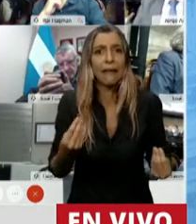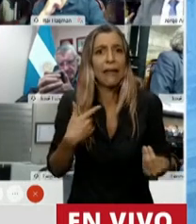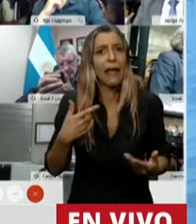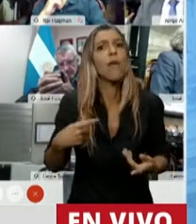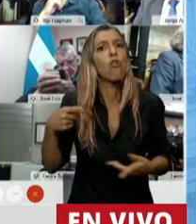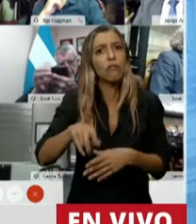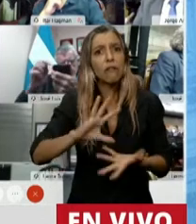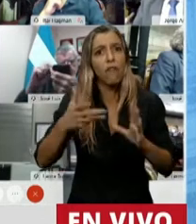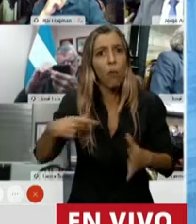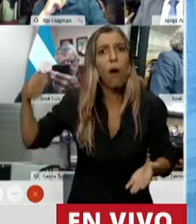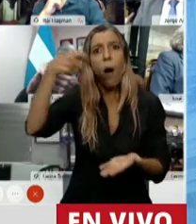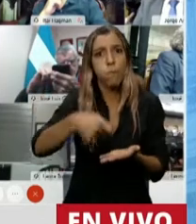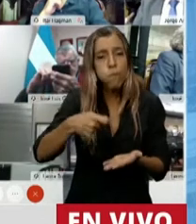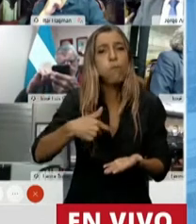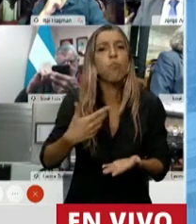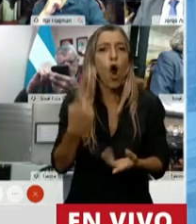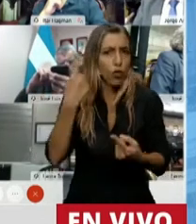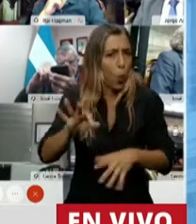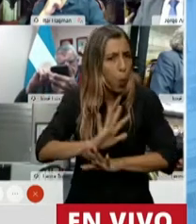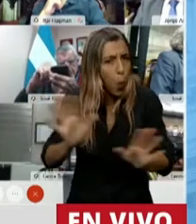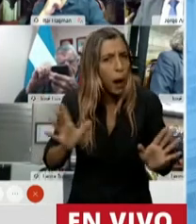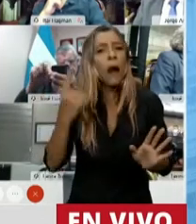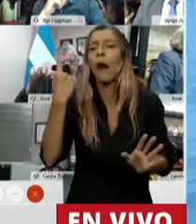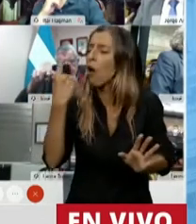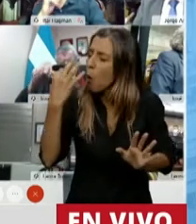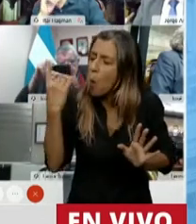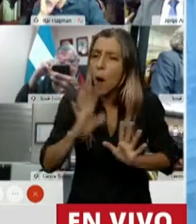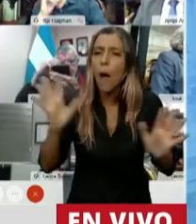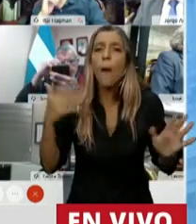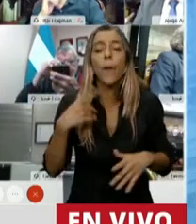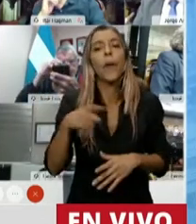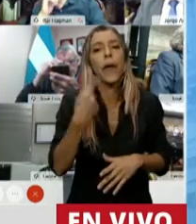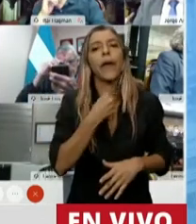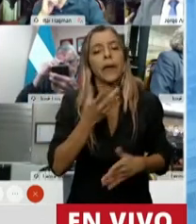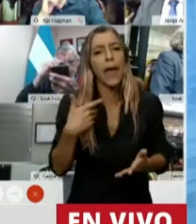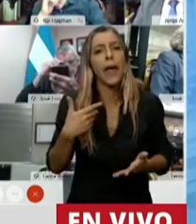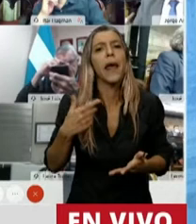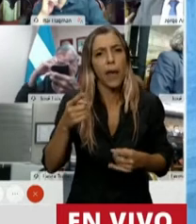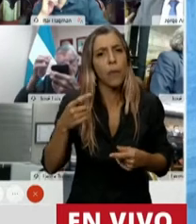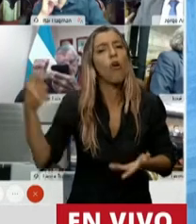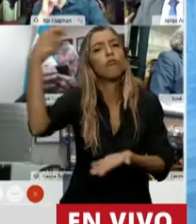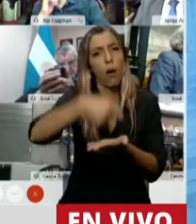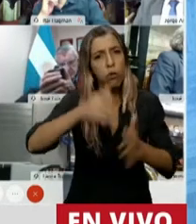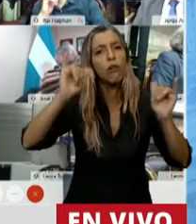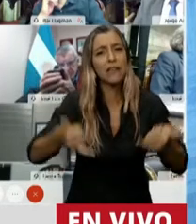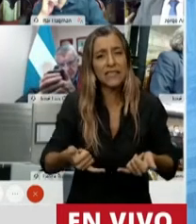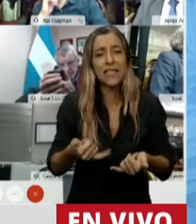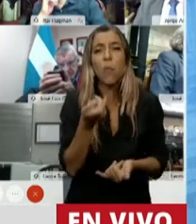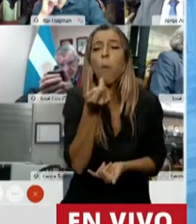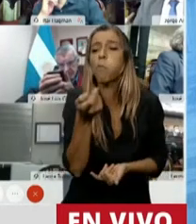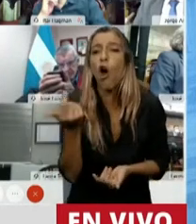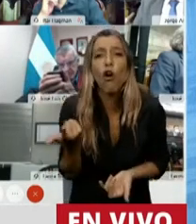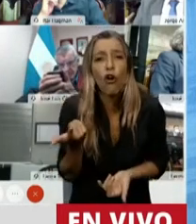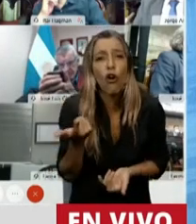poner los recursos inmovilizados en el patrimonio de pocos millonarios. Pocos